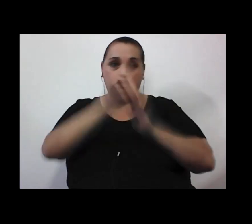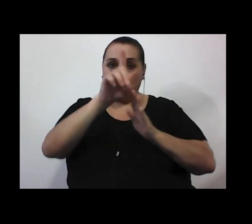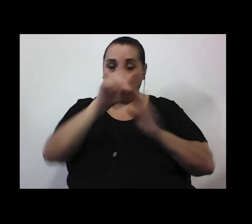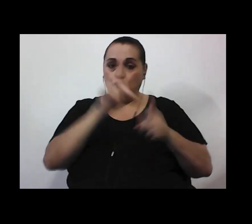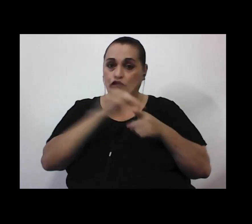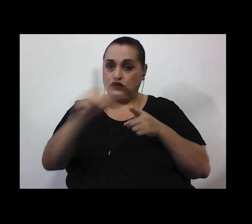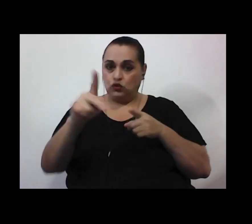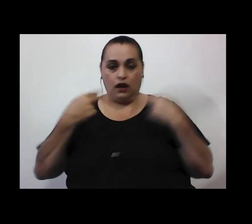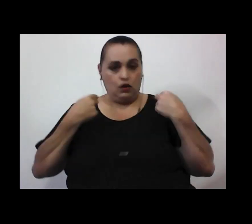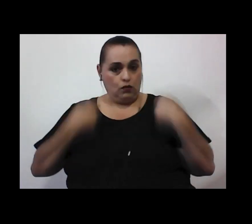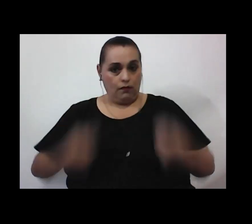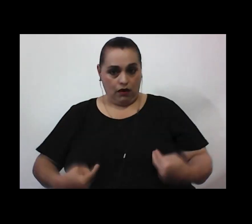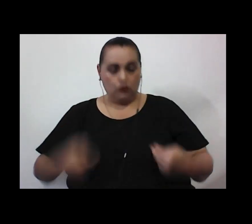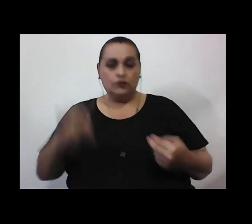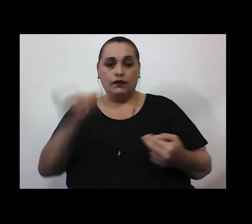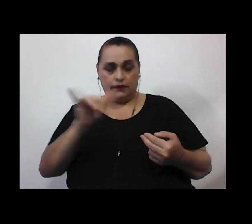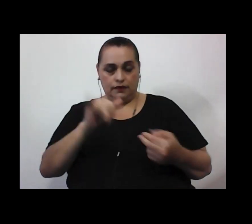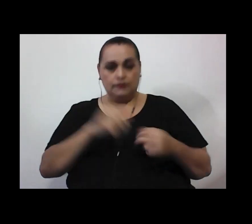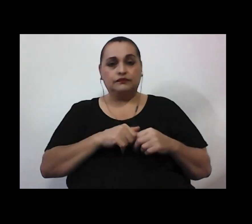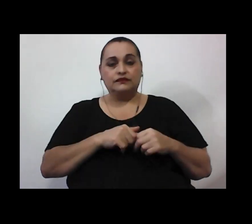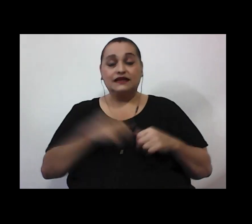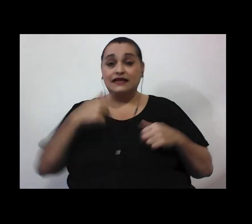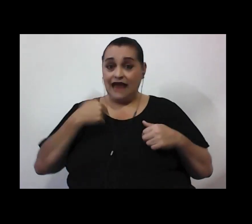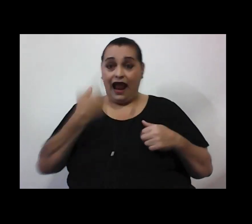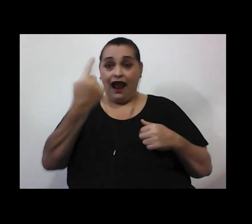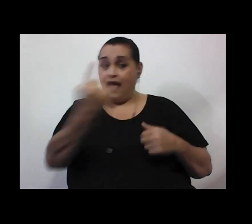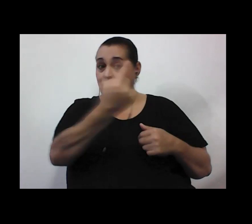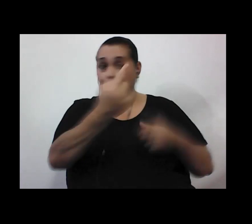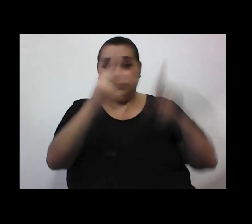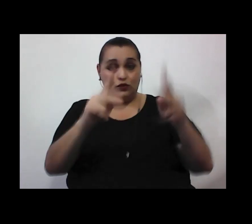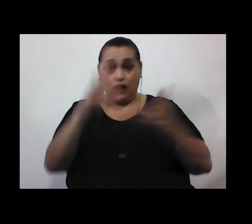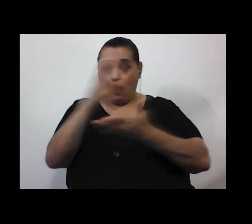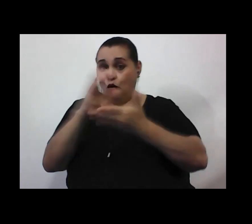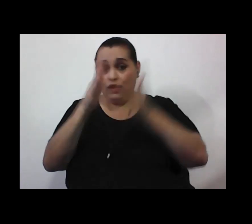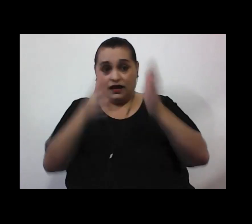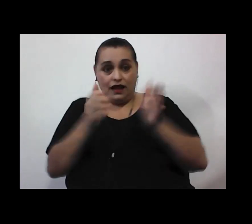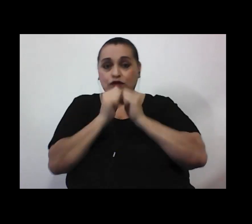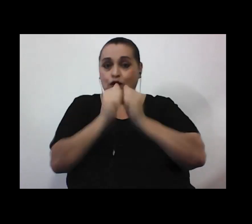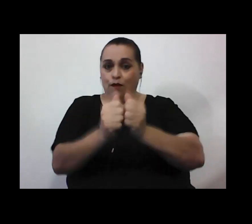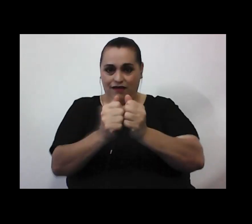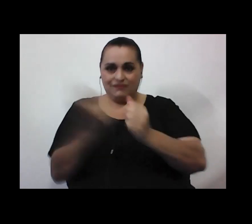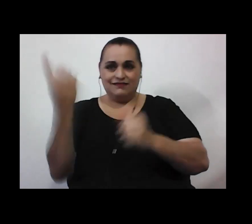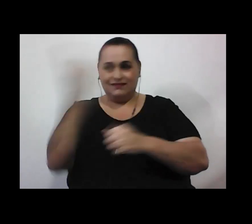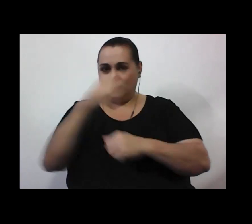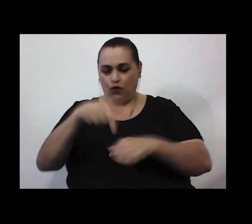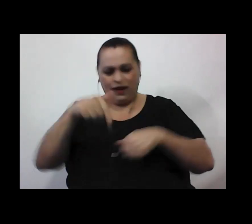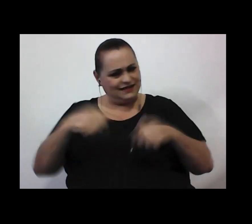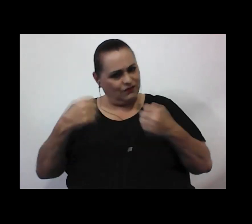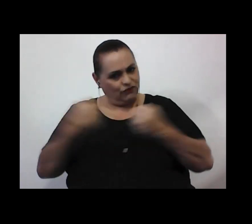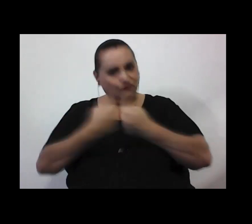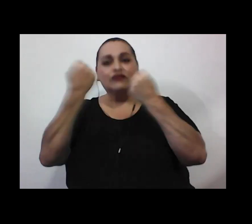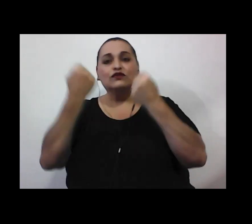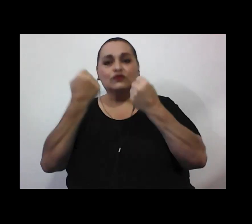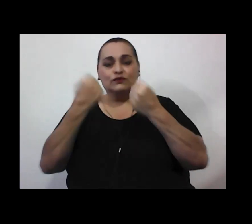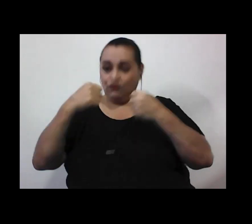Profesional y Humano también. Y a cada persona colegiada que hoy nos acompaña a este desafío. El